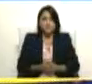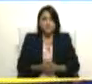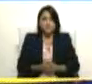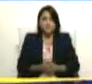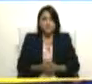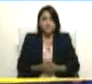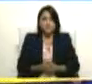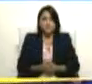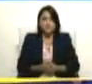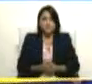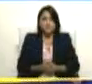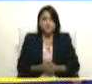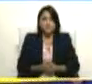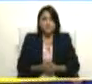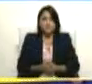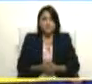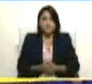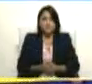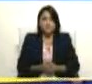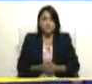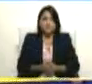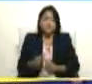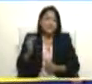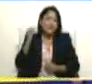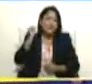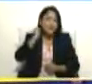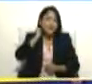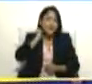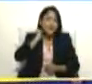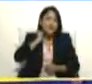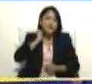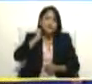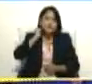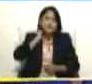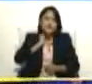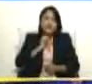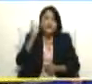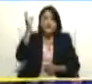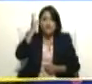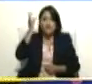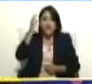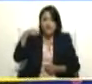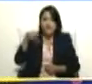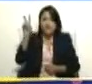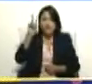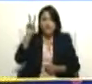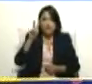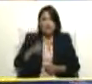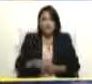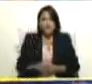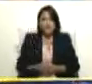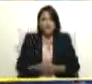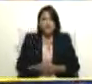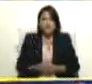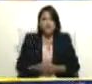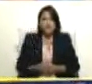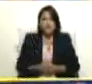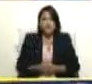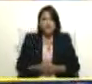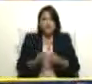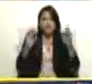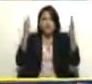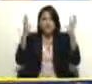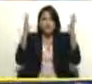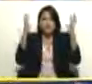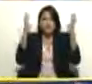Ciudadano doctor Tarek William Zack, fiscal general de la República Bolivariana de Venezuela.